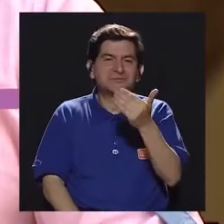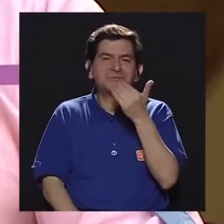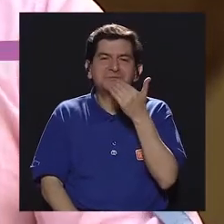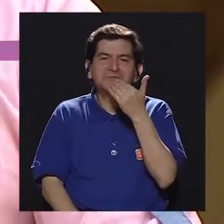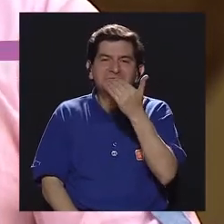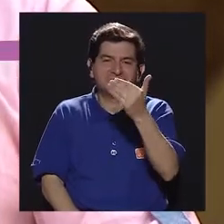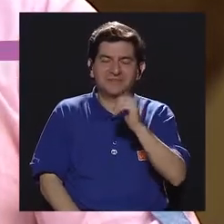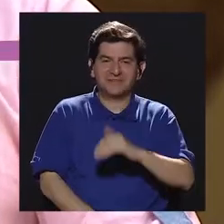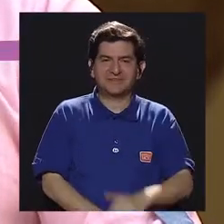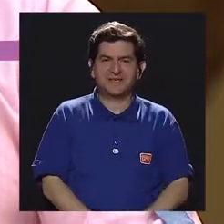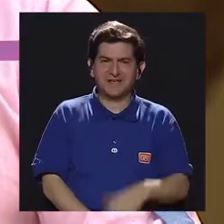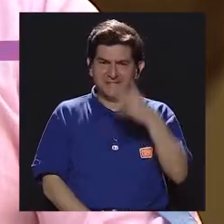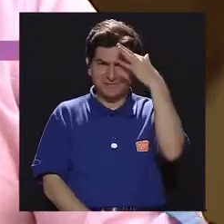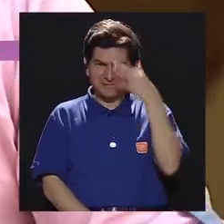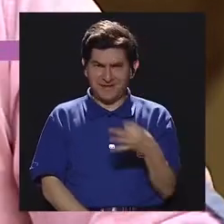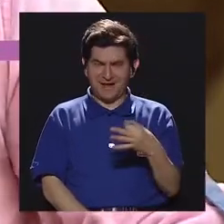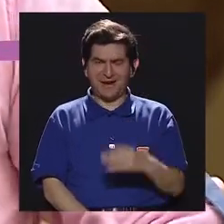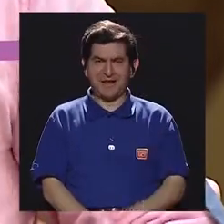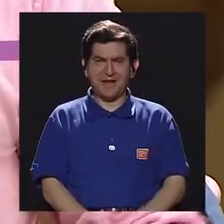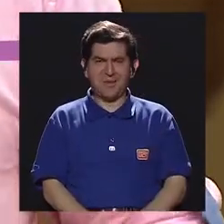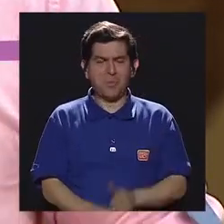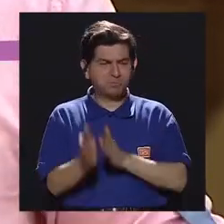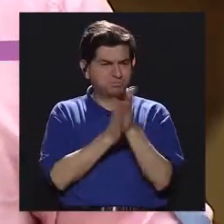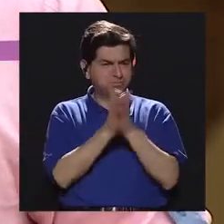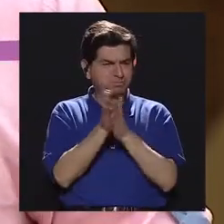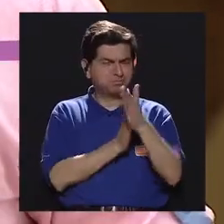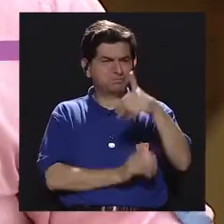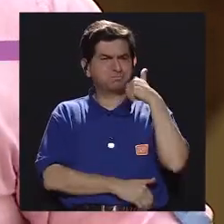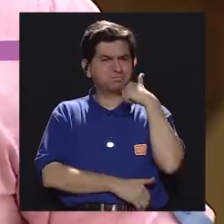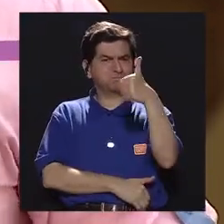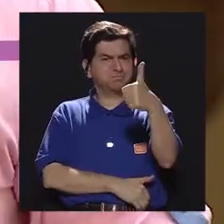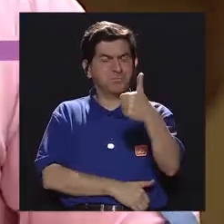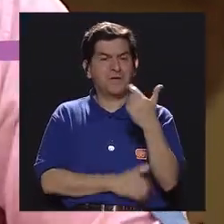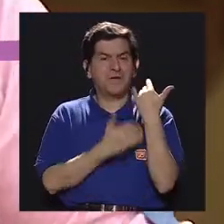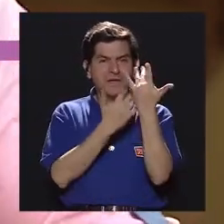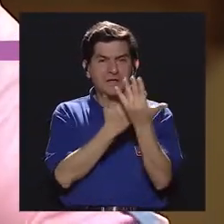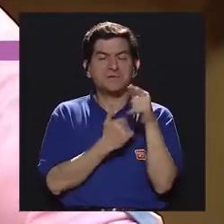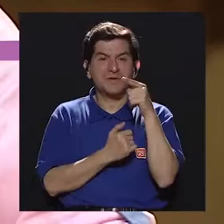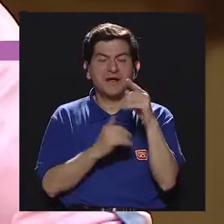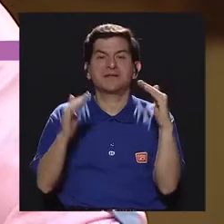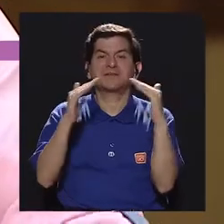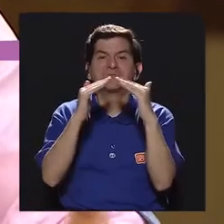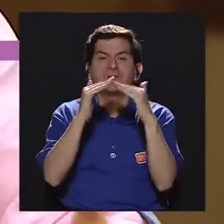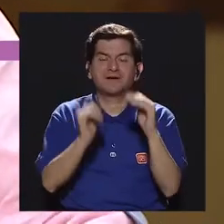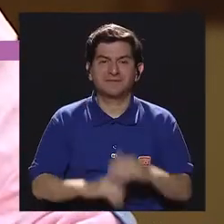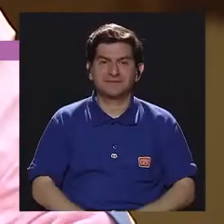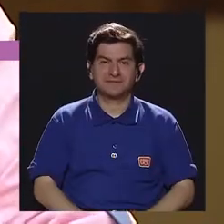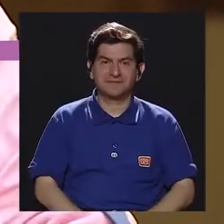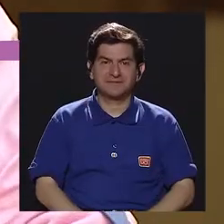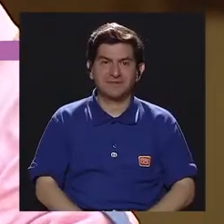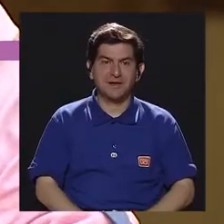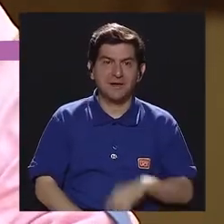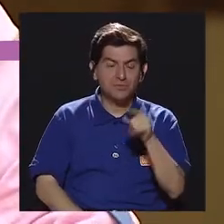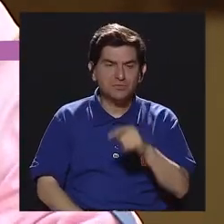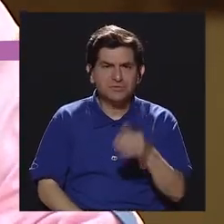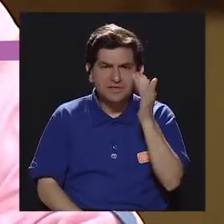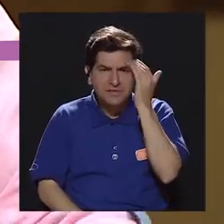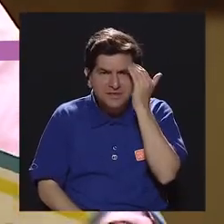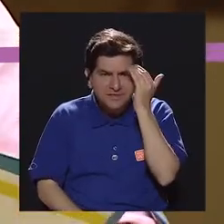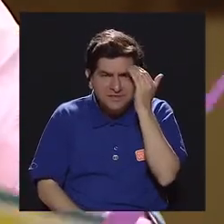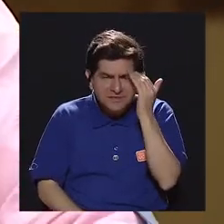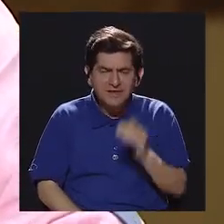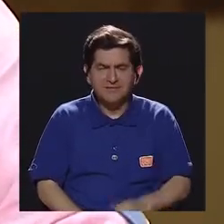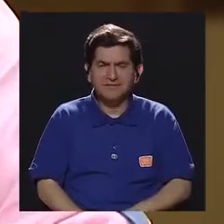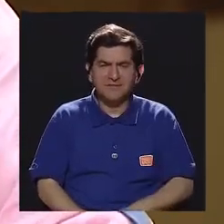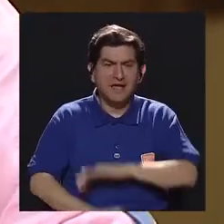agradecerle, porque creo que ha sido pues bastante provechoso. Y eso es lo que esperamos en los hogares, ¿verdad? Que puedan haber tomado nota de